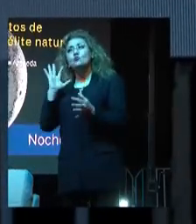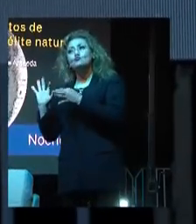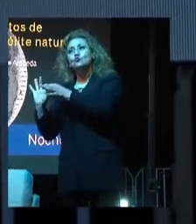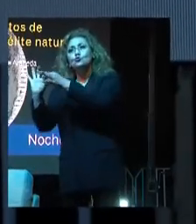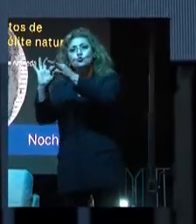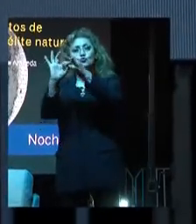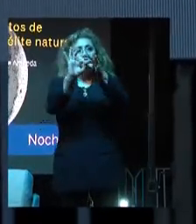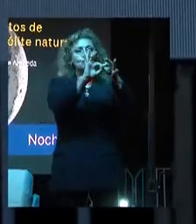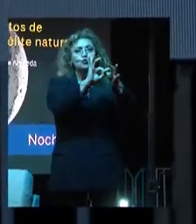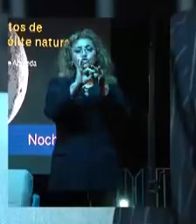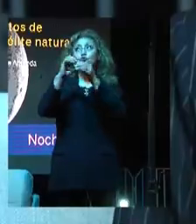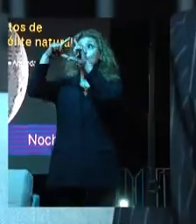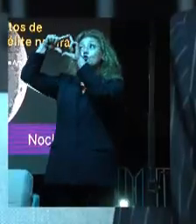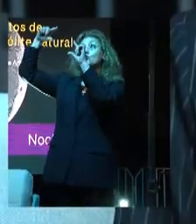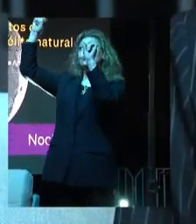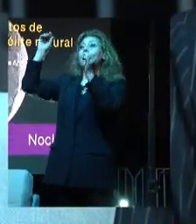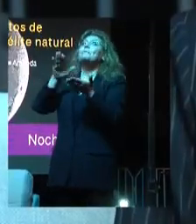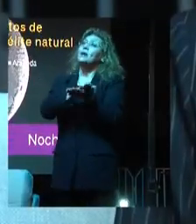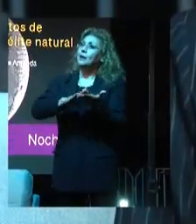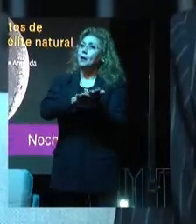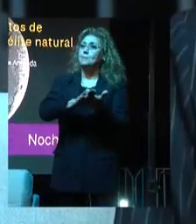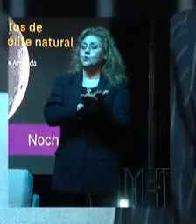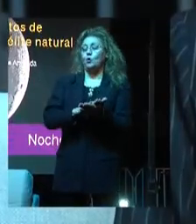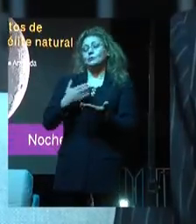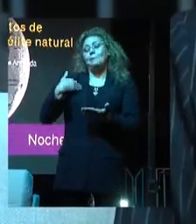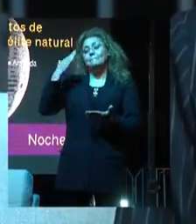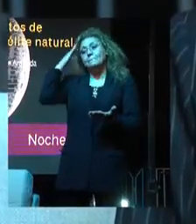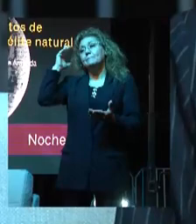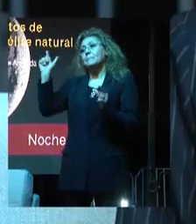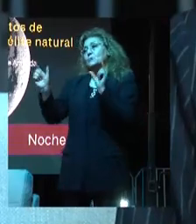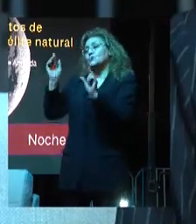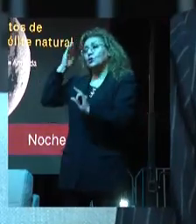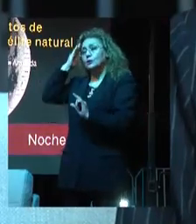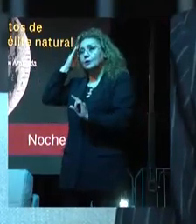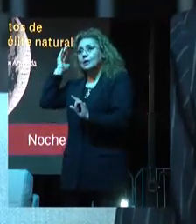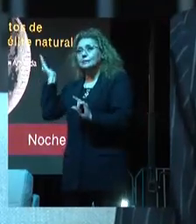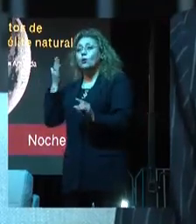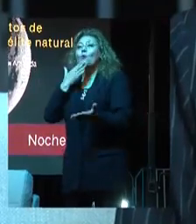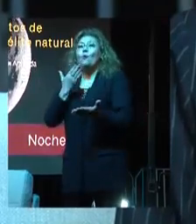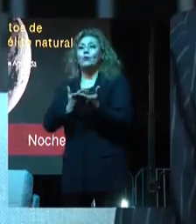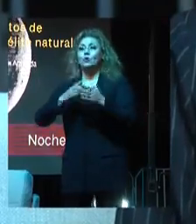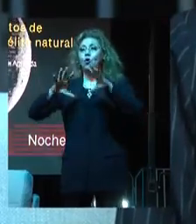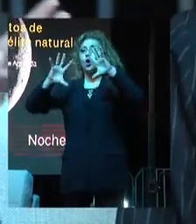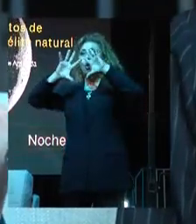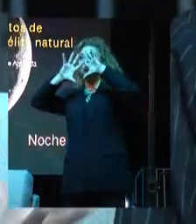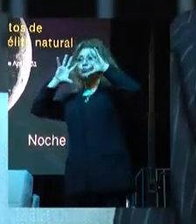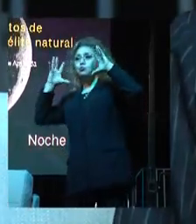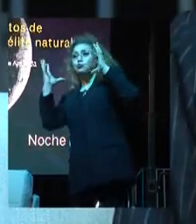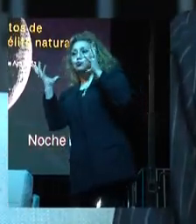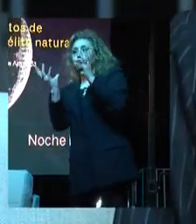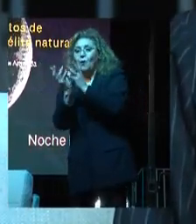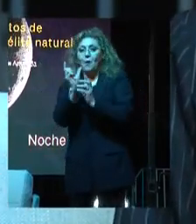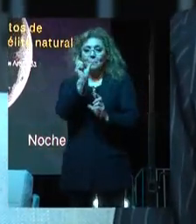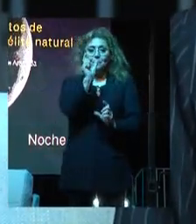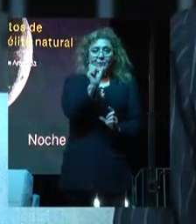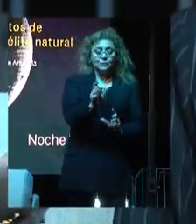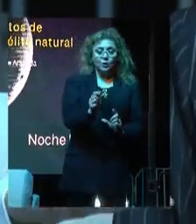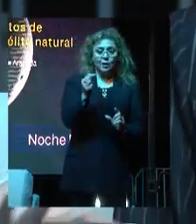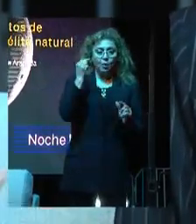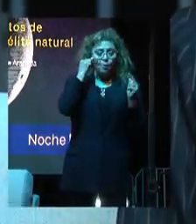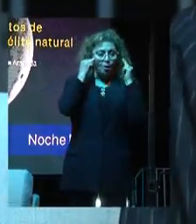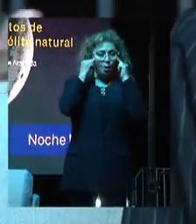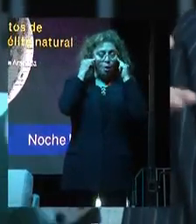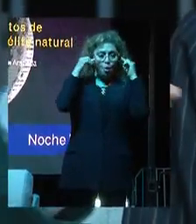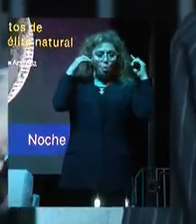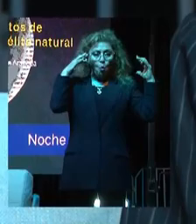muy transversales. Por ejemplo, este mito de que cuando hay luna llena, la gente se vuelve loca. De algo ahí